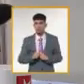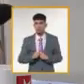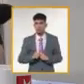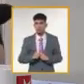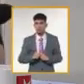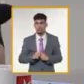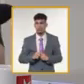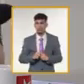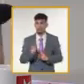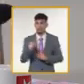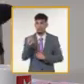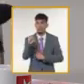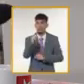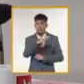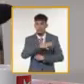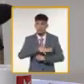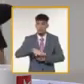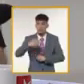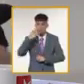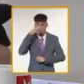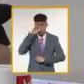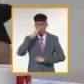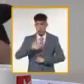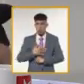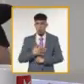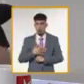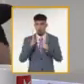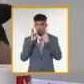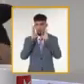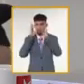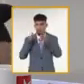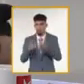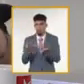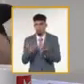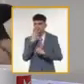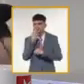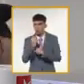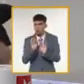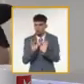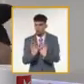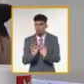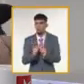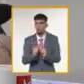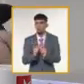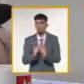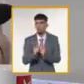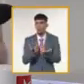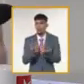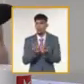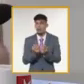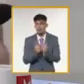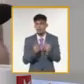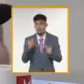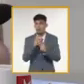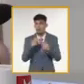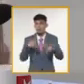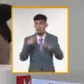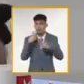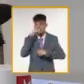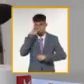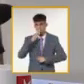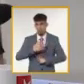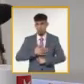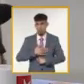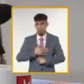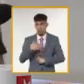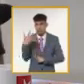extraordinario en nuestra sociedad. Entonces, ¿cómo puede haber algo que tenga ese peso y ese posicionamiento en el gusto y en las prácticas culturales de los cubanos y las cubanas,